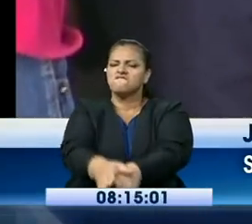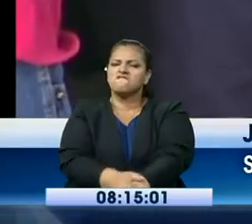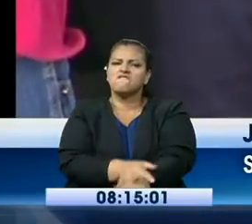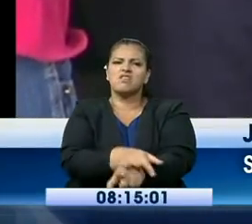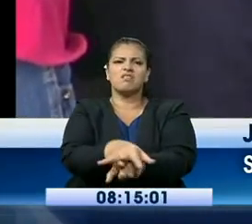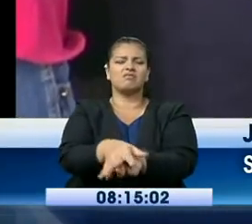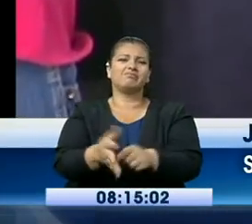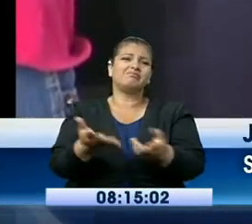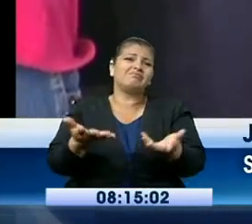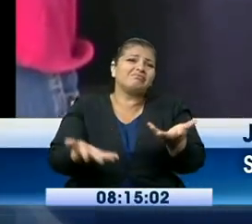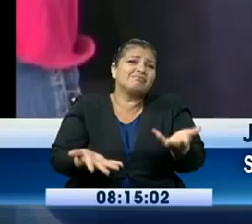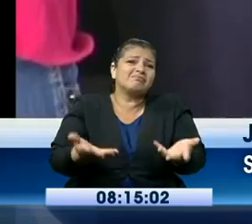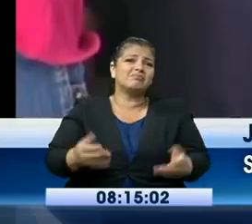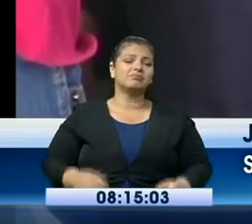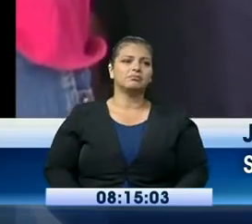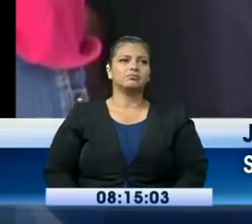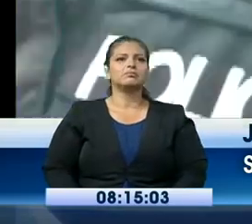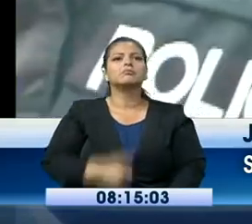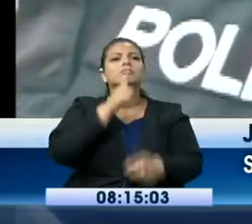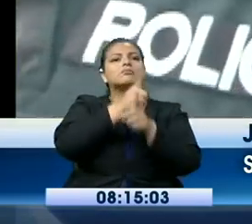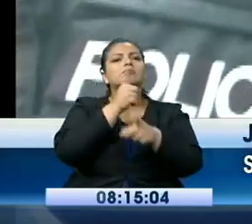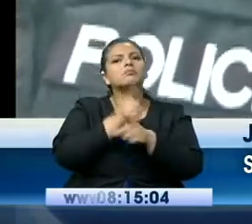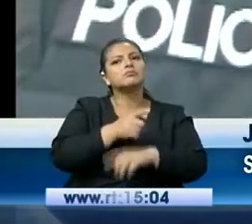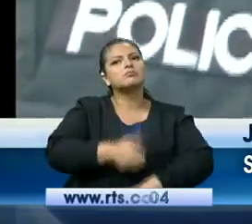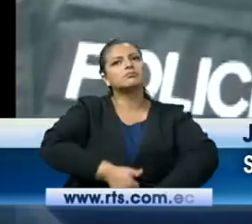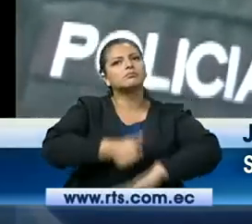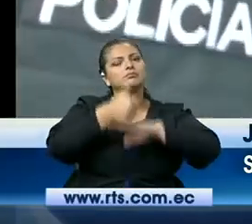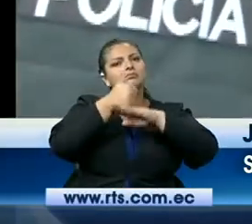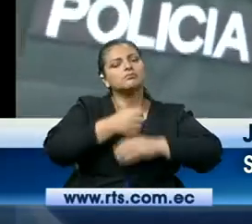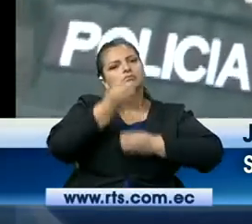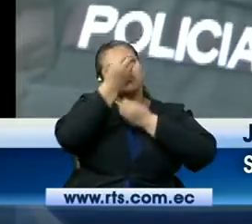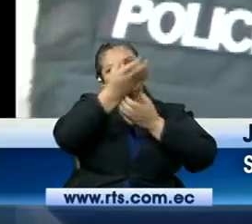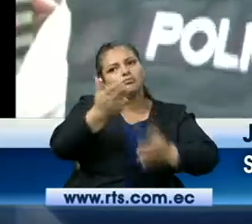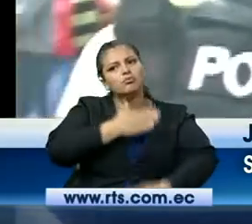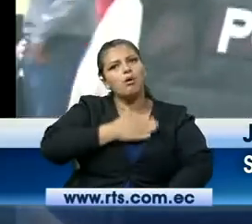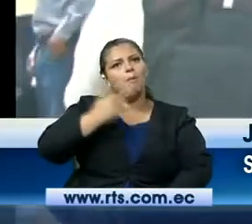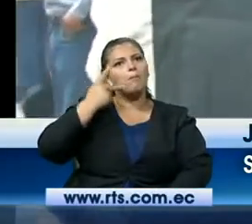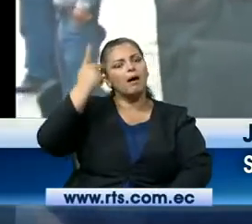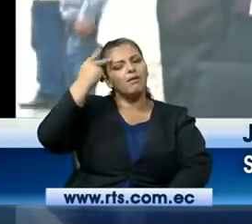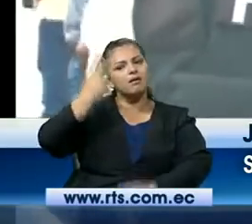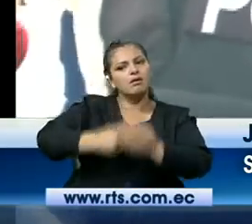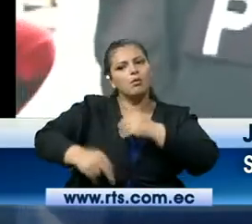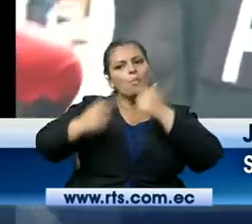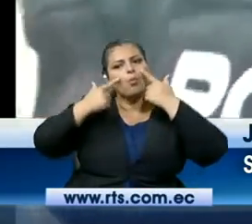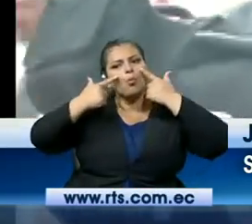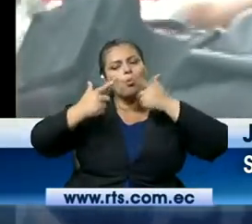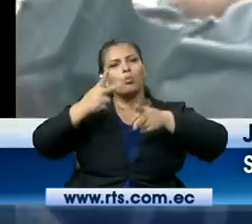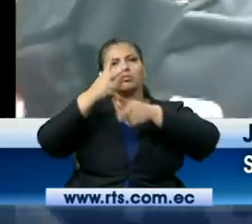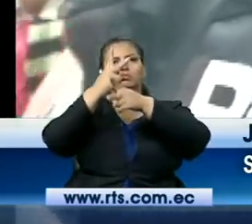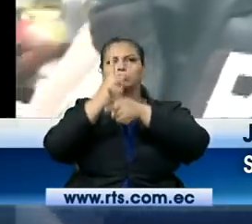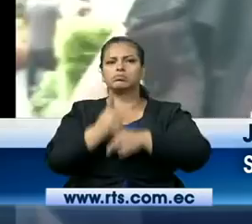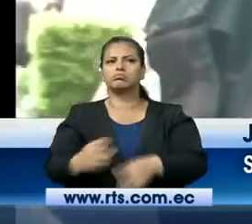de familia siempre estén atentos a cualquier peligro que pueda rondar a sus hijos